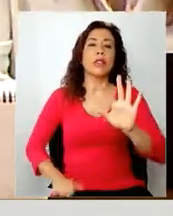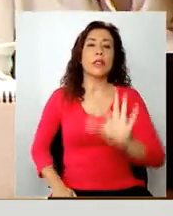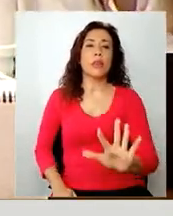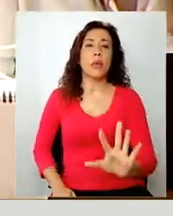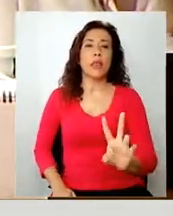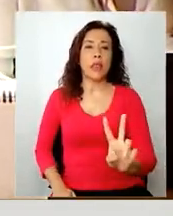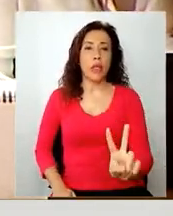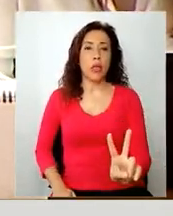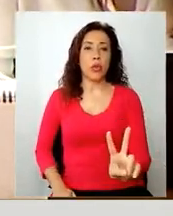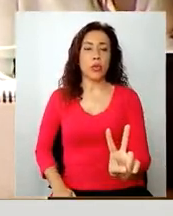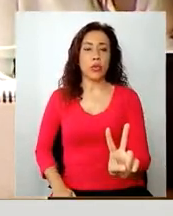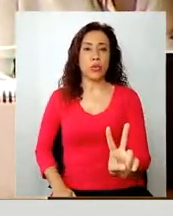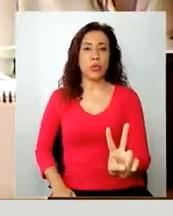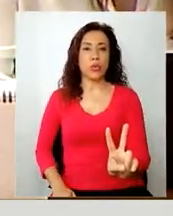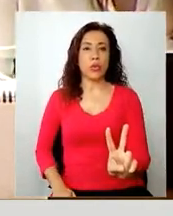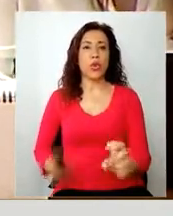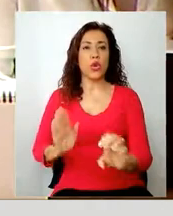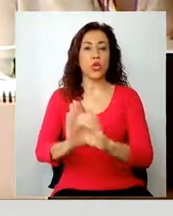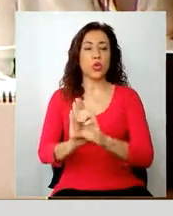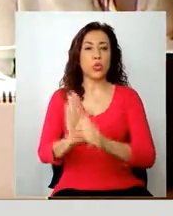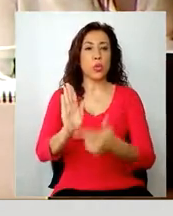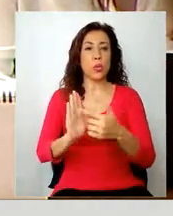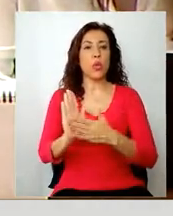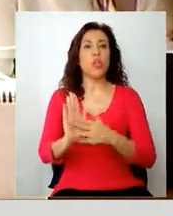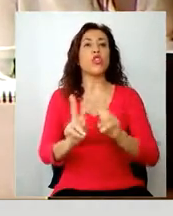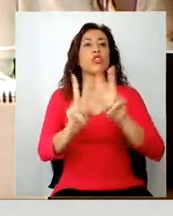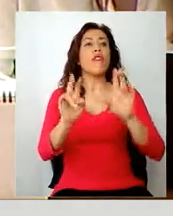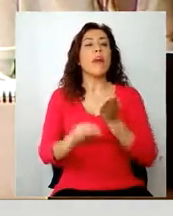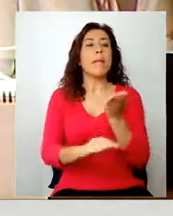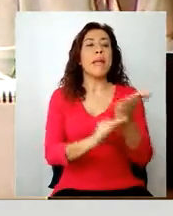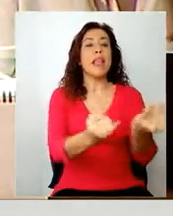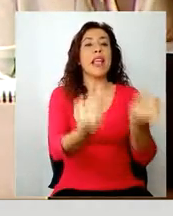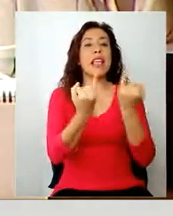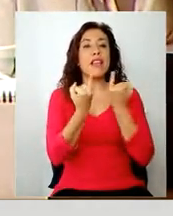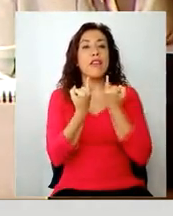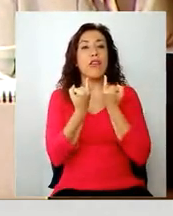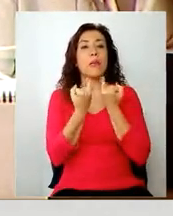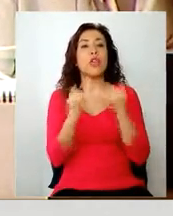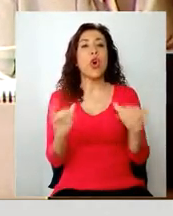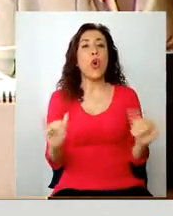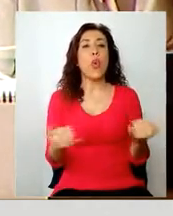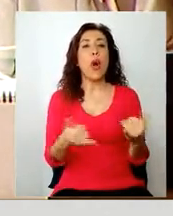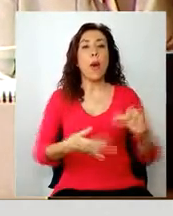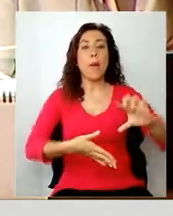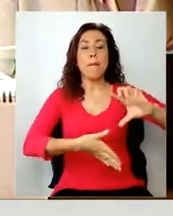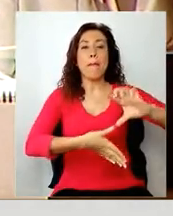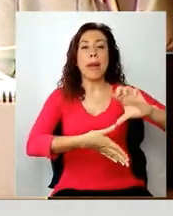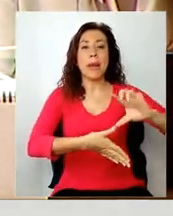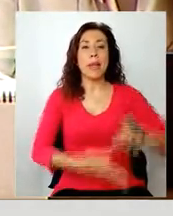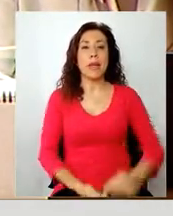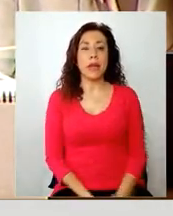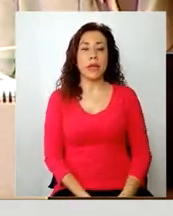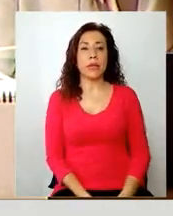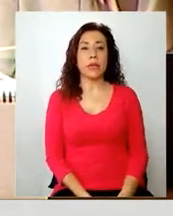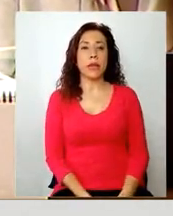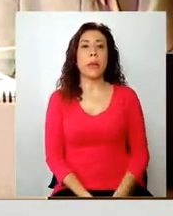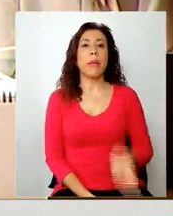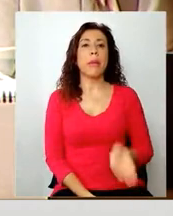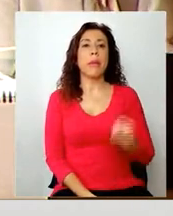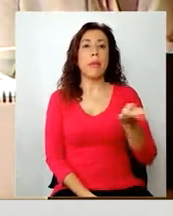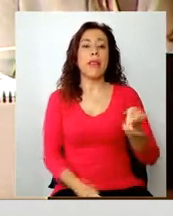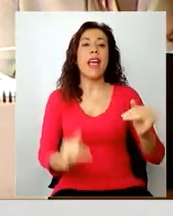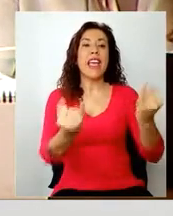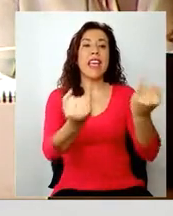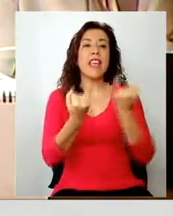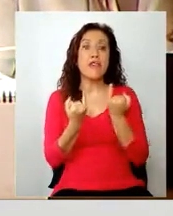de la Constitución respecto de información Respecto a los Juegos Panamericanos solicitud de información sobre los Juegos